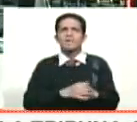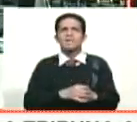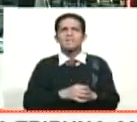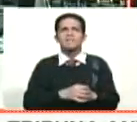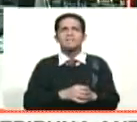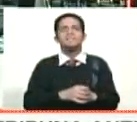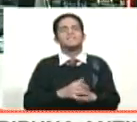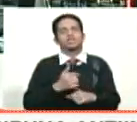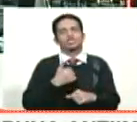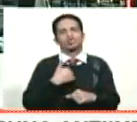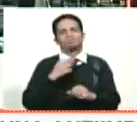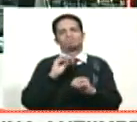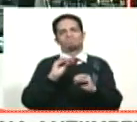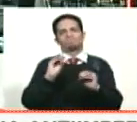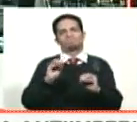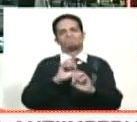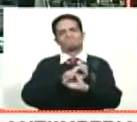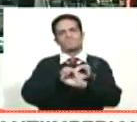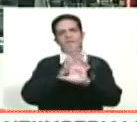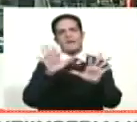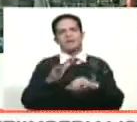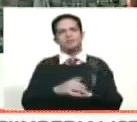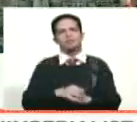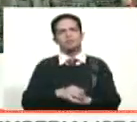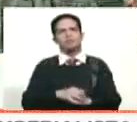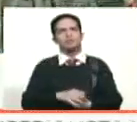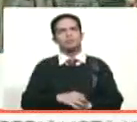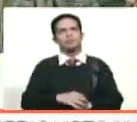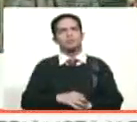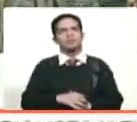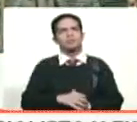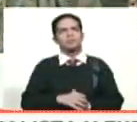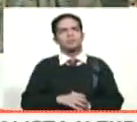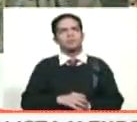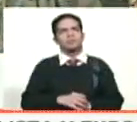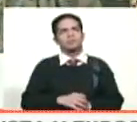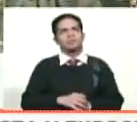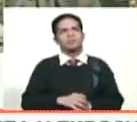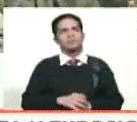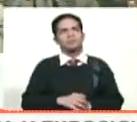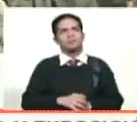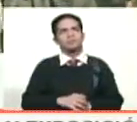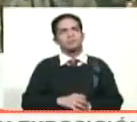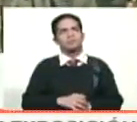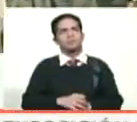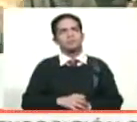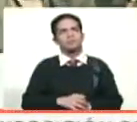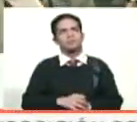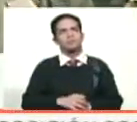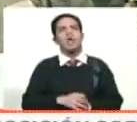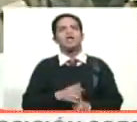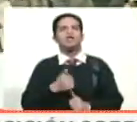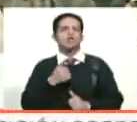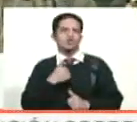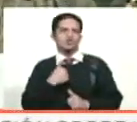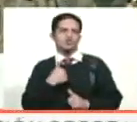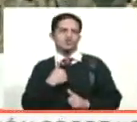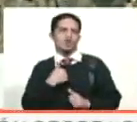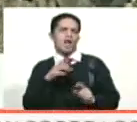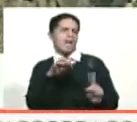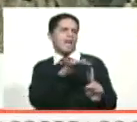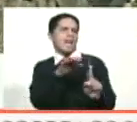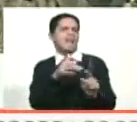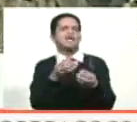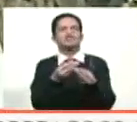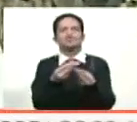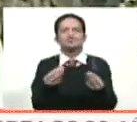claro aquí. Yo no vengo a tapar ni a edulcorar nada.